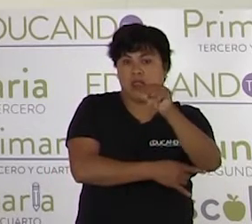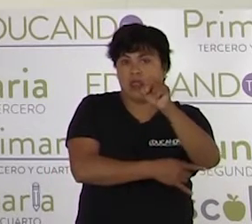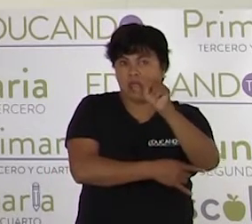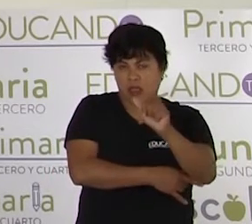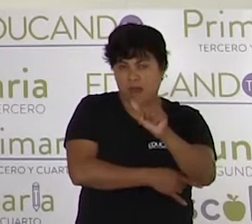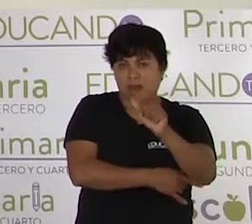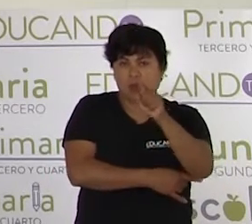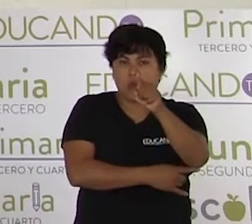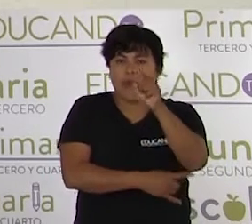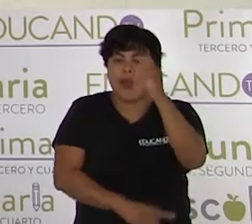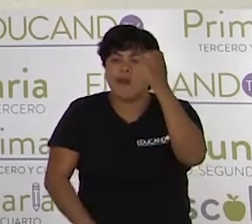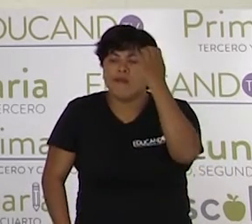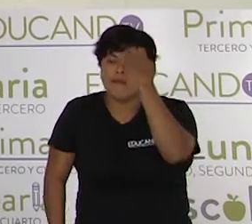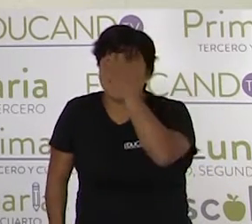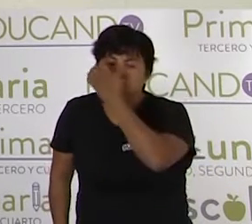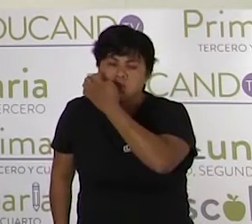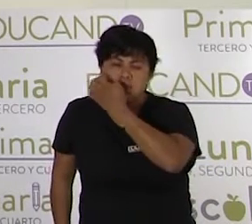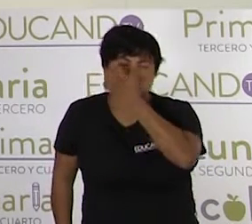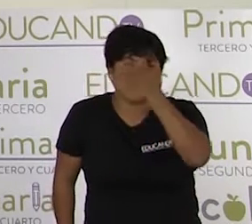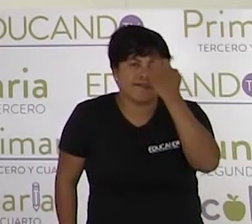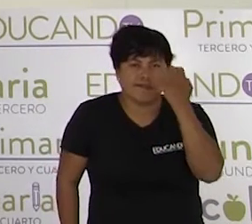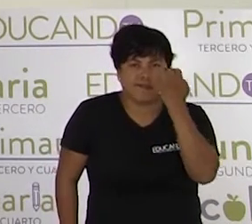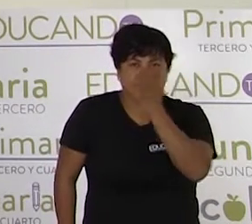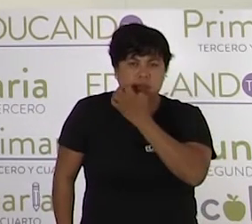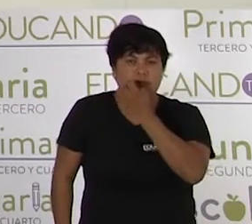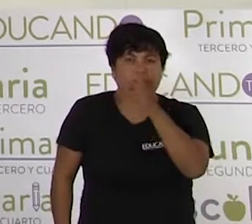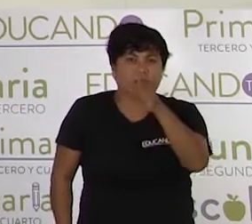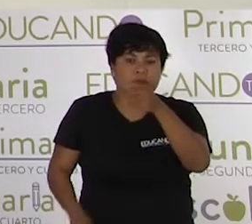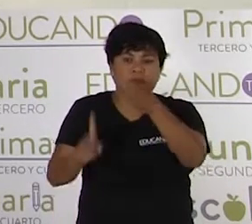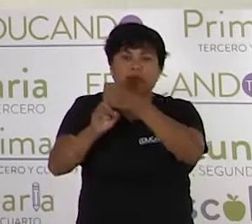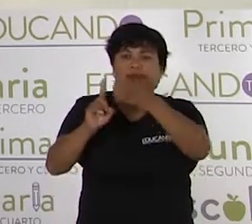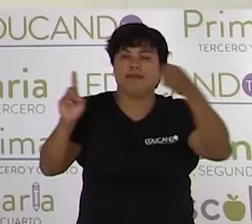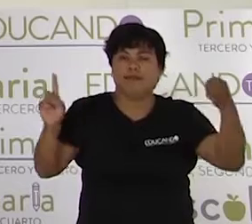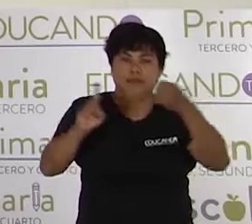Observa las oraciones.